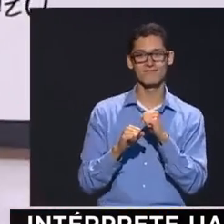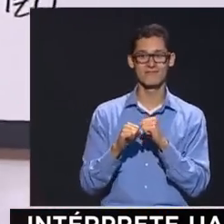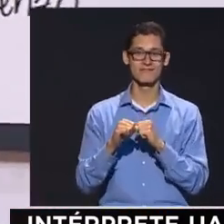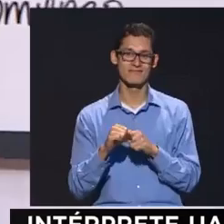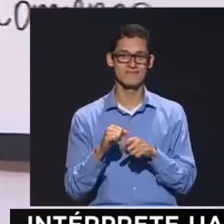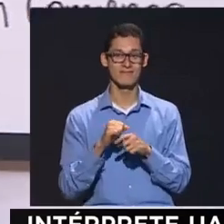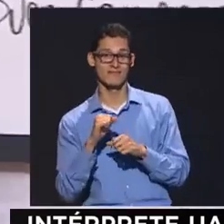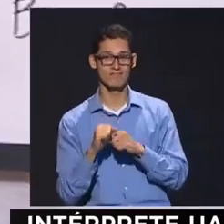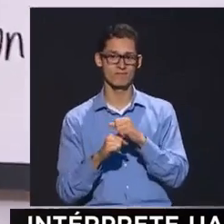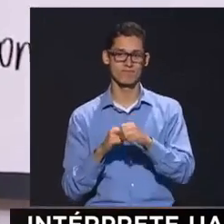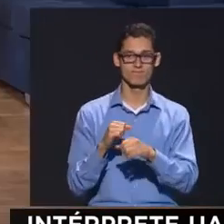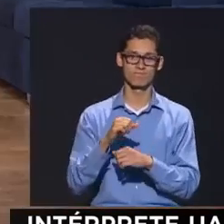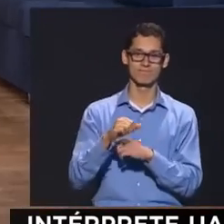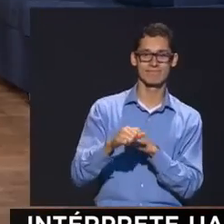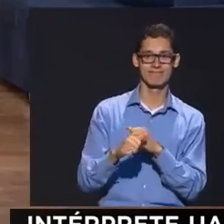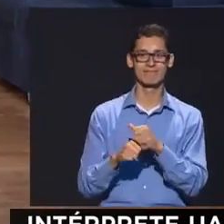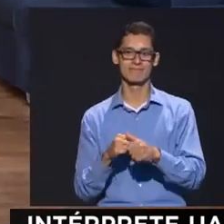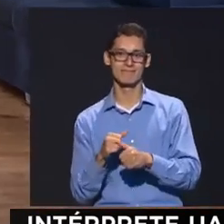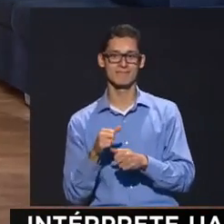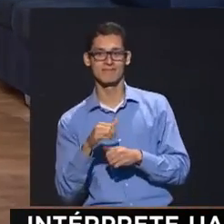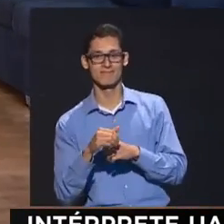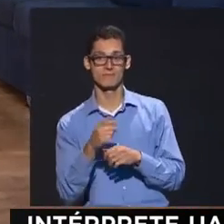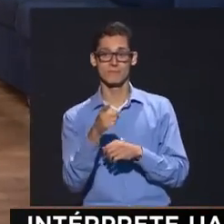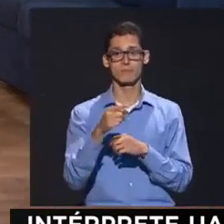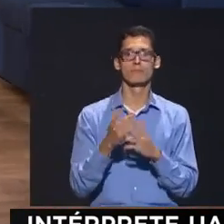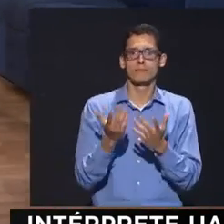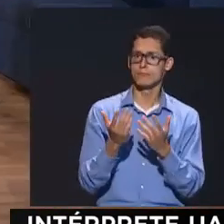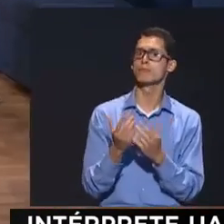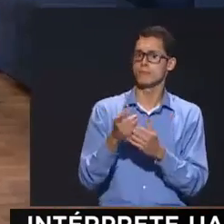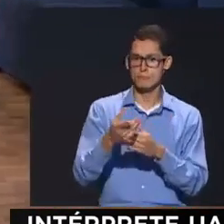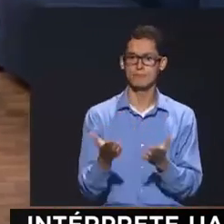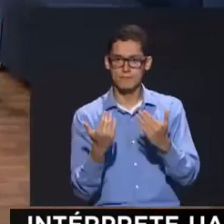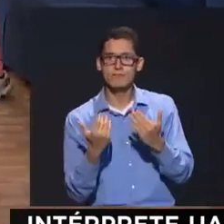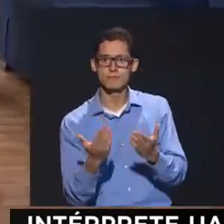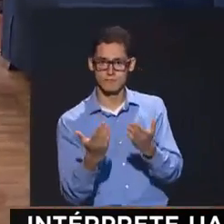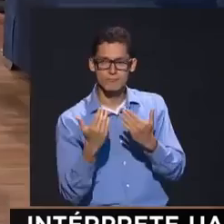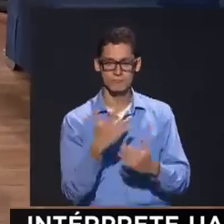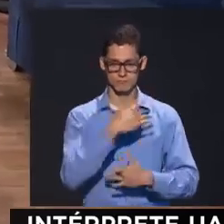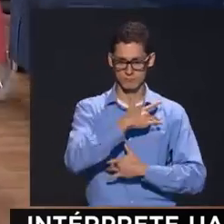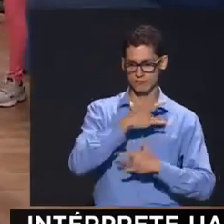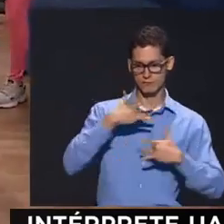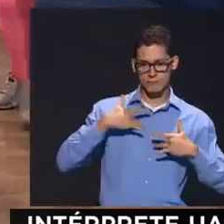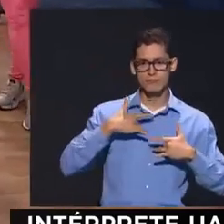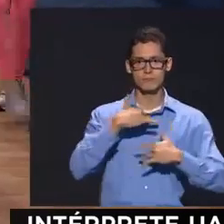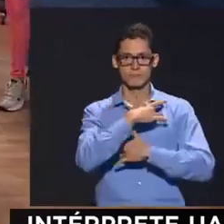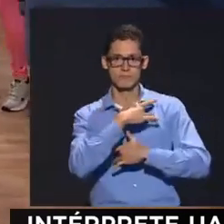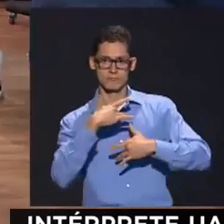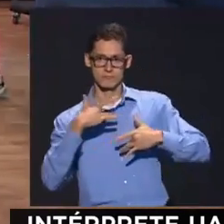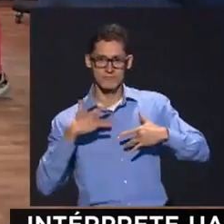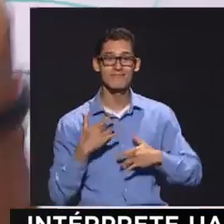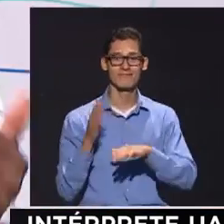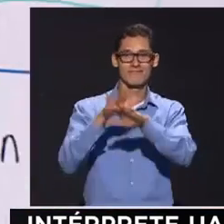mover el esqueleto pero no te quedes que te pongas inquieto no te metas en aprietos comen sano vive sano te lo digo soy